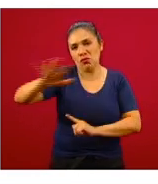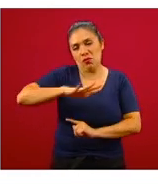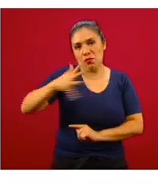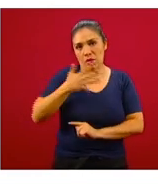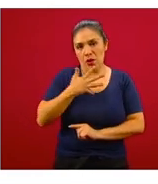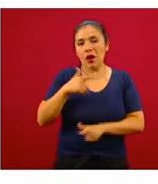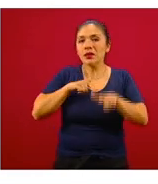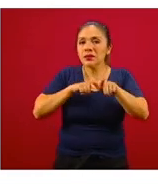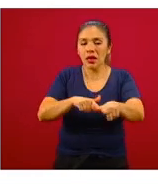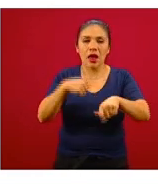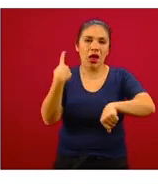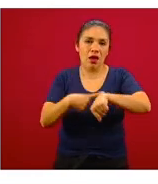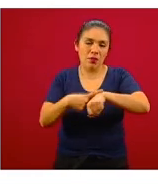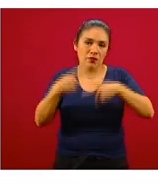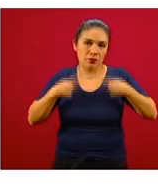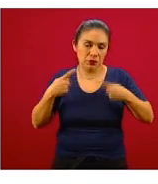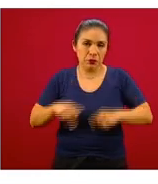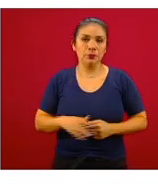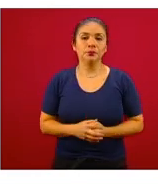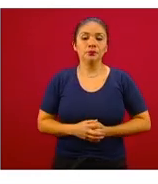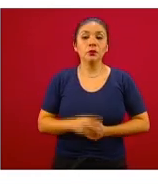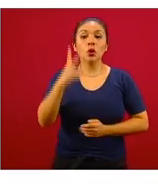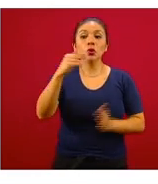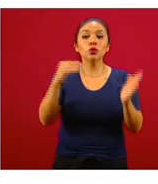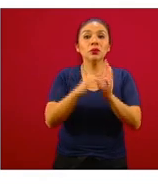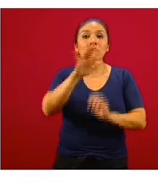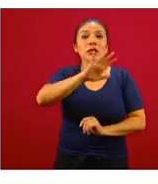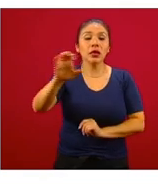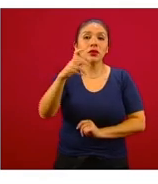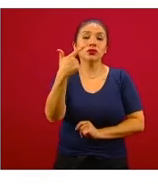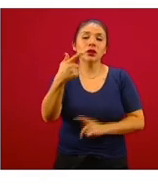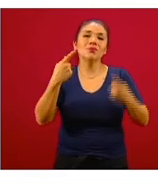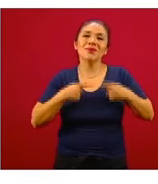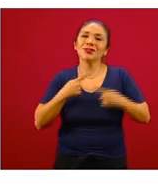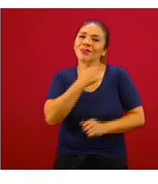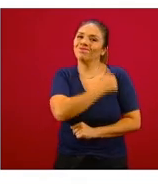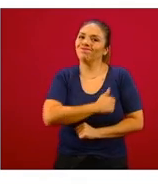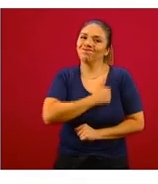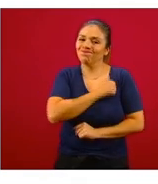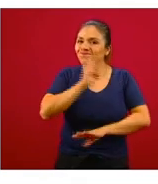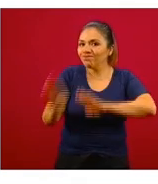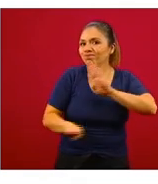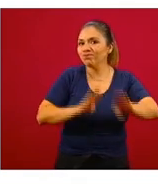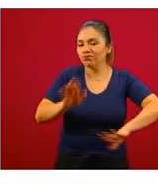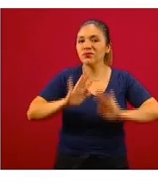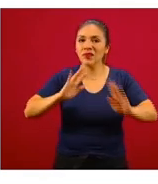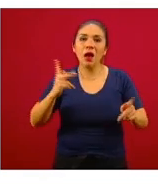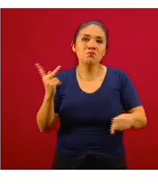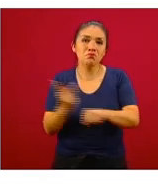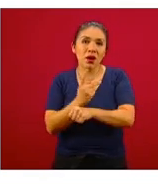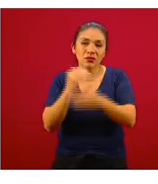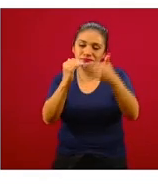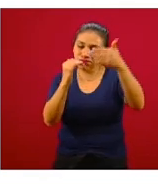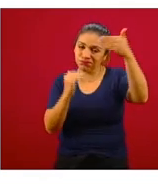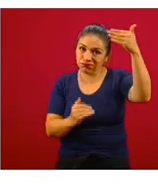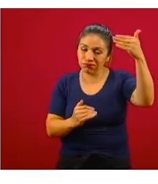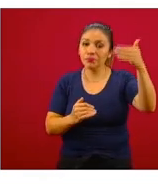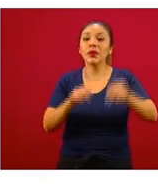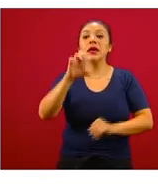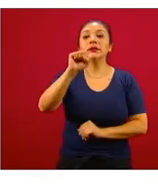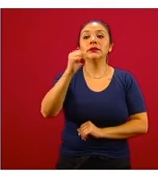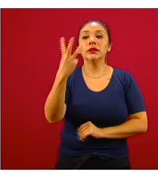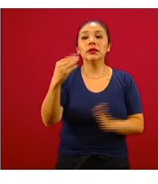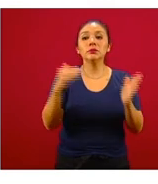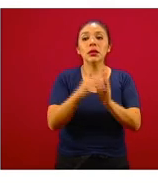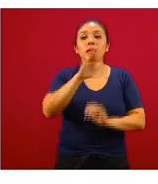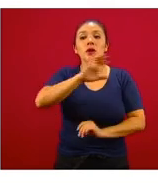confirmed epidemia cases, activa en are México, the active cases in Mexico. That is the 2.507, active lamentables pandemic in defunciones, se han Mexico. ocurrido Unfortunately, we've had